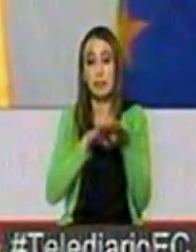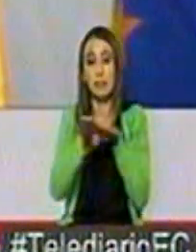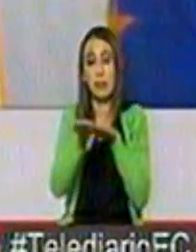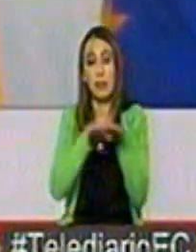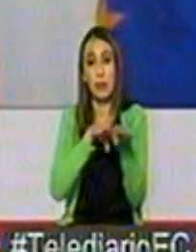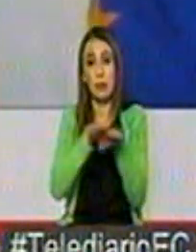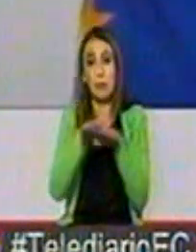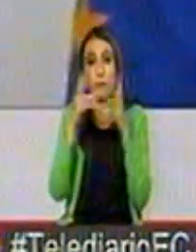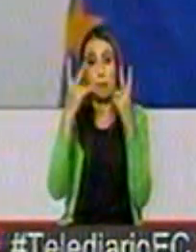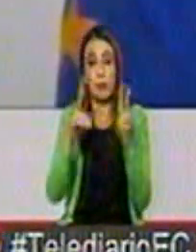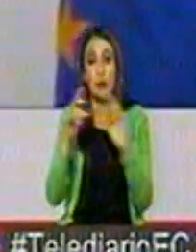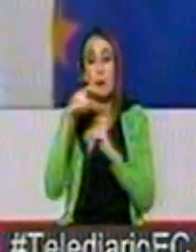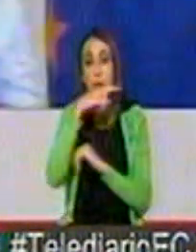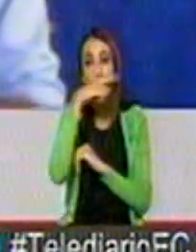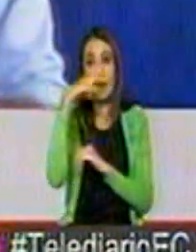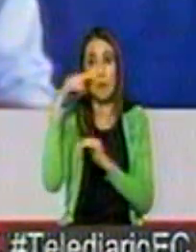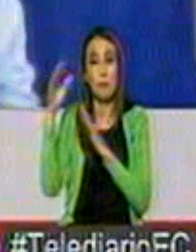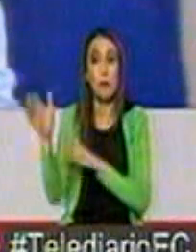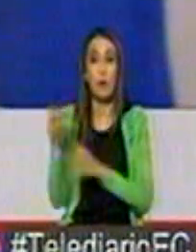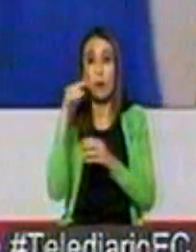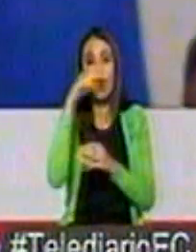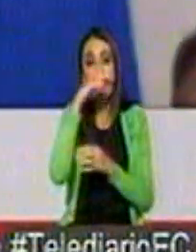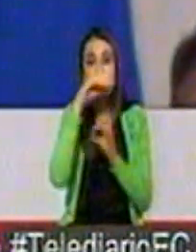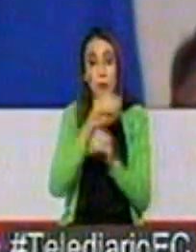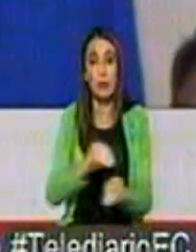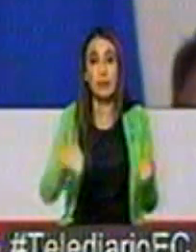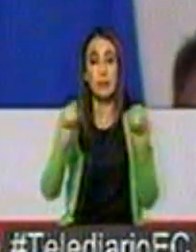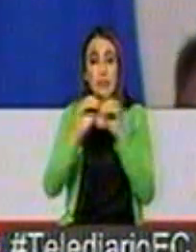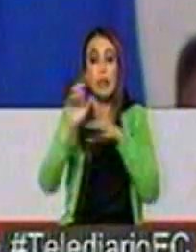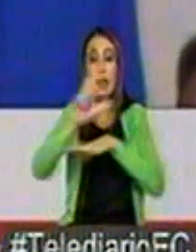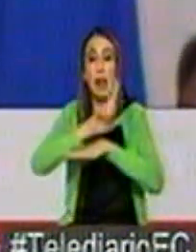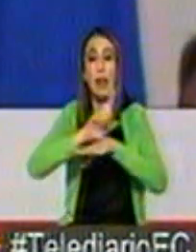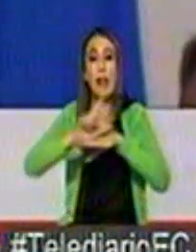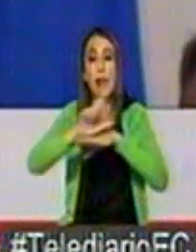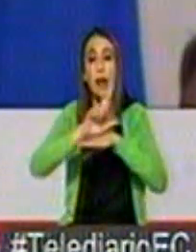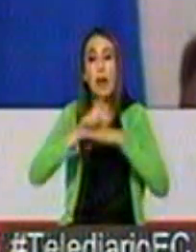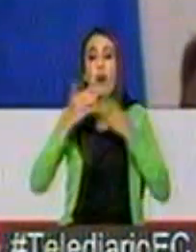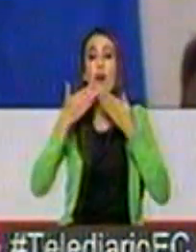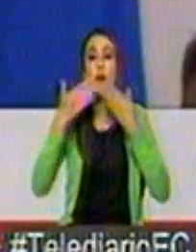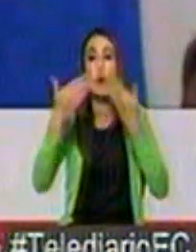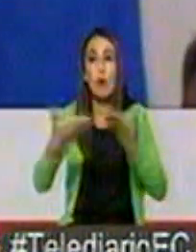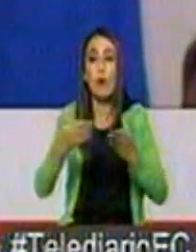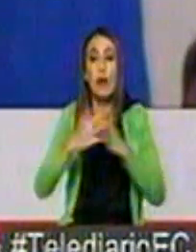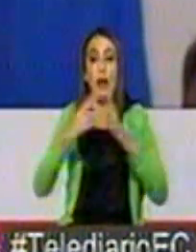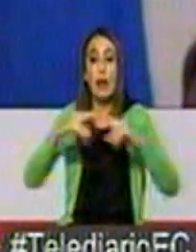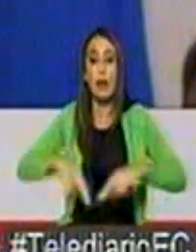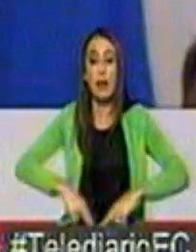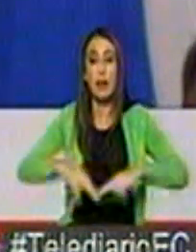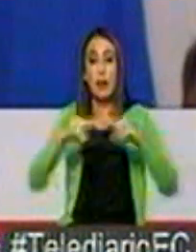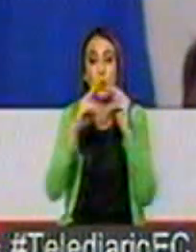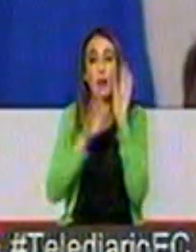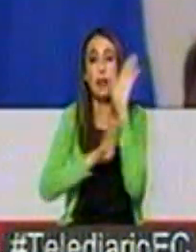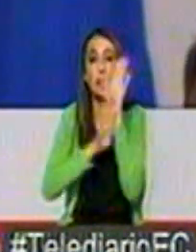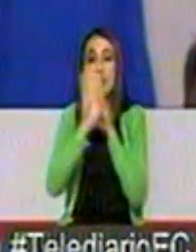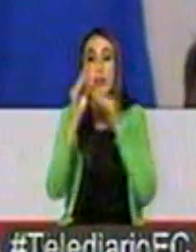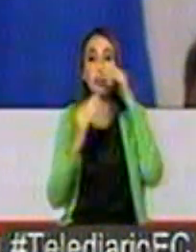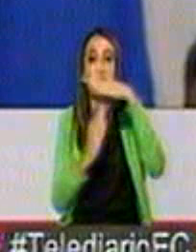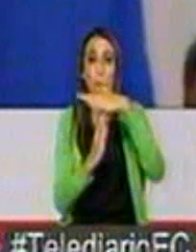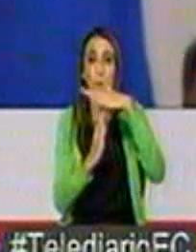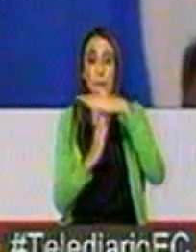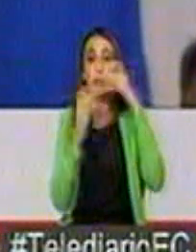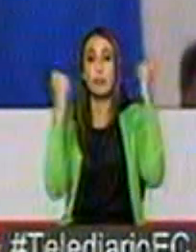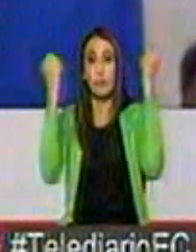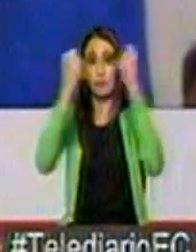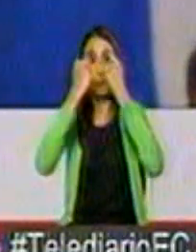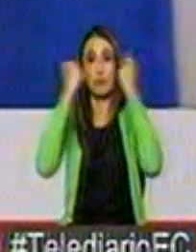sucumbíos se lanzó en lago agrio el programa frontera norte de territorio de desarrollo y paz esta celebración se